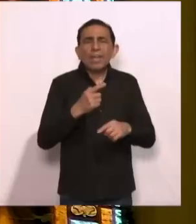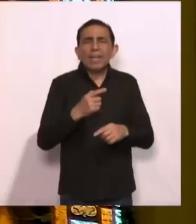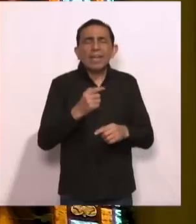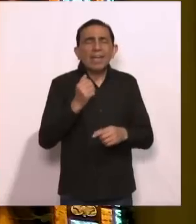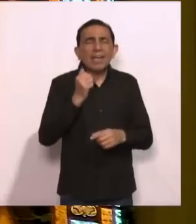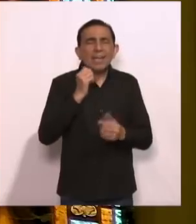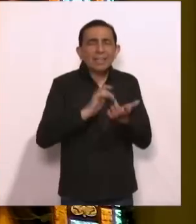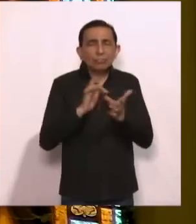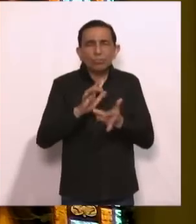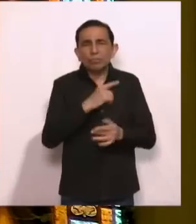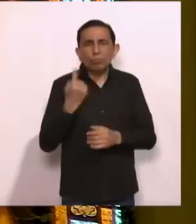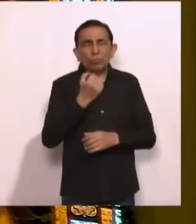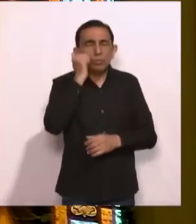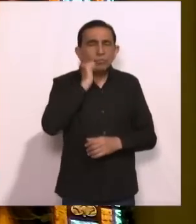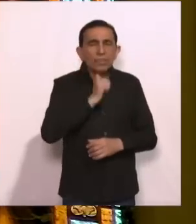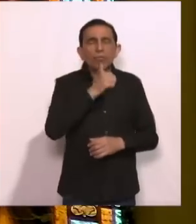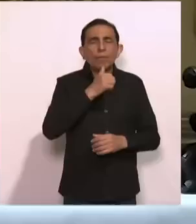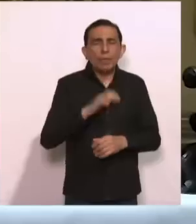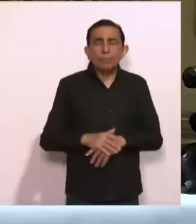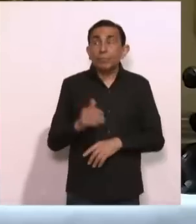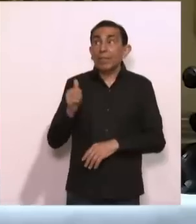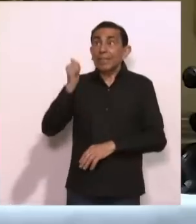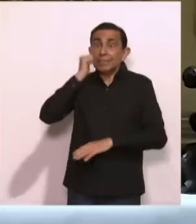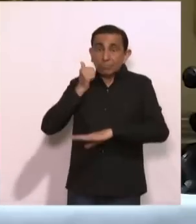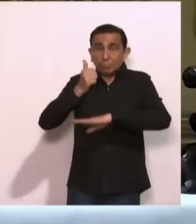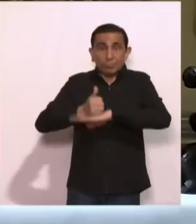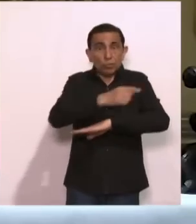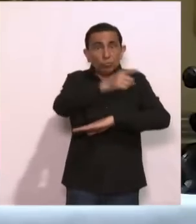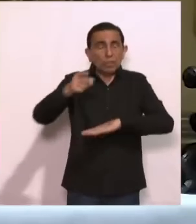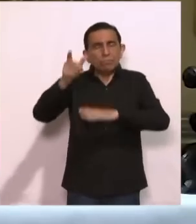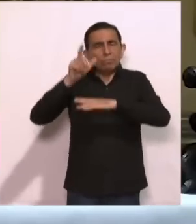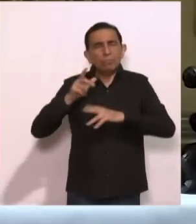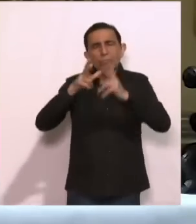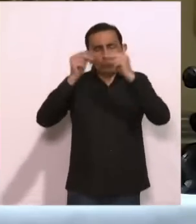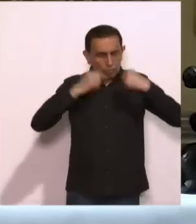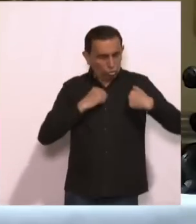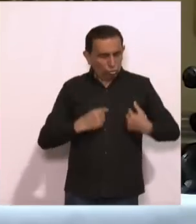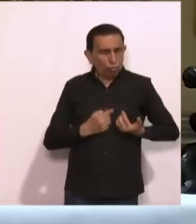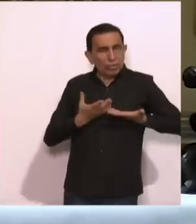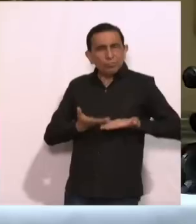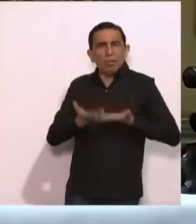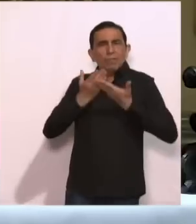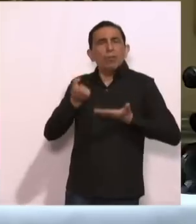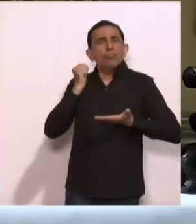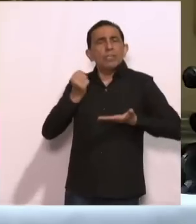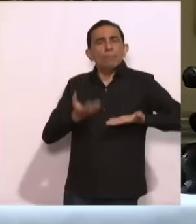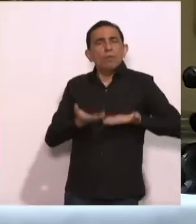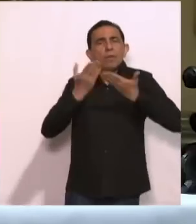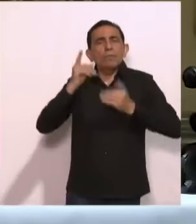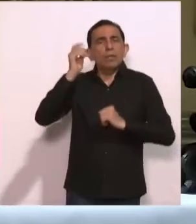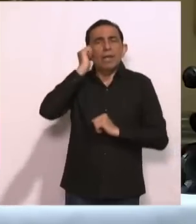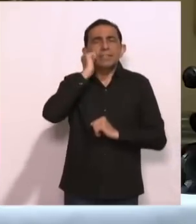Amén. El Señor esté con ustedes. Con tu Levantemos el corazón. Lo